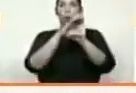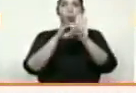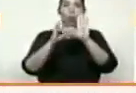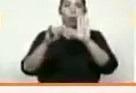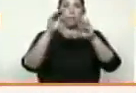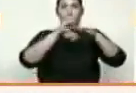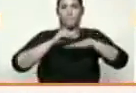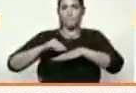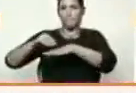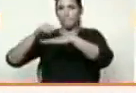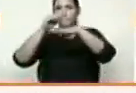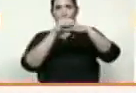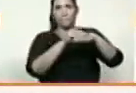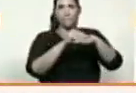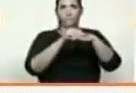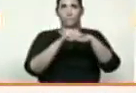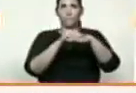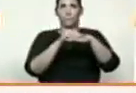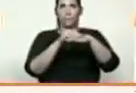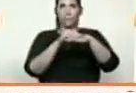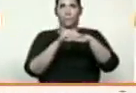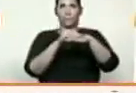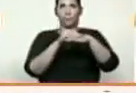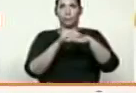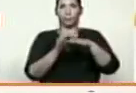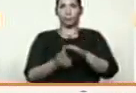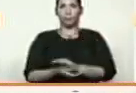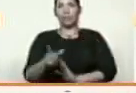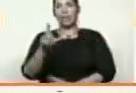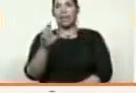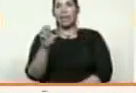convocada por Vladimir Ilich Ulyanov Lenin,